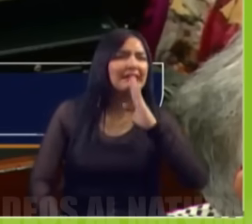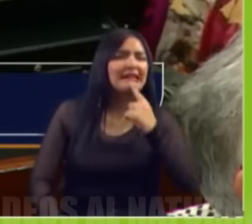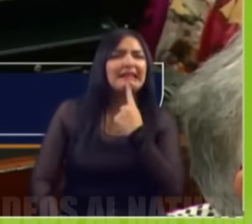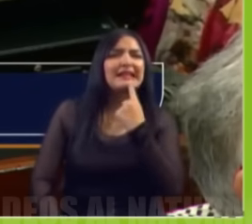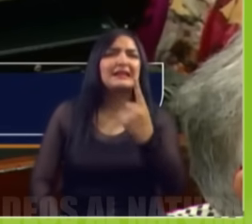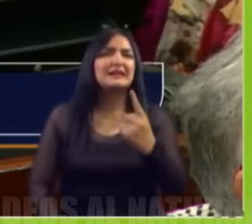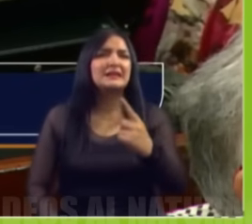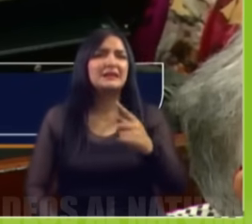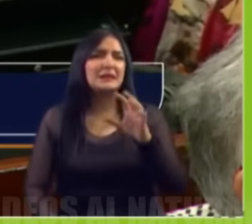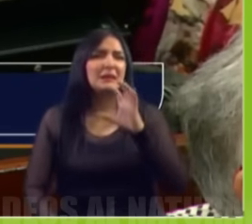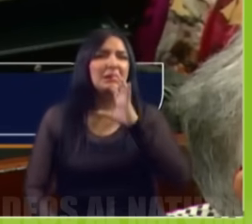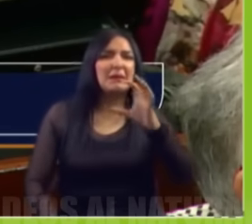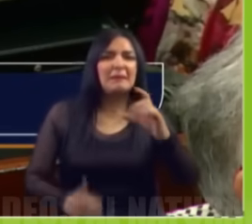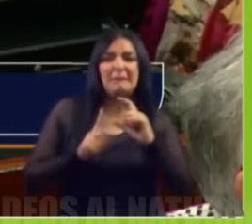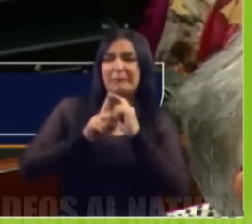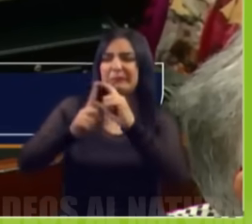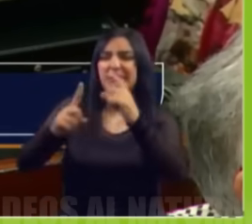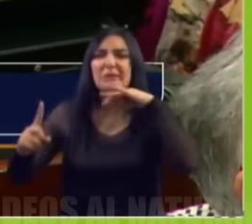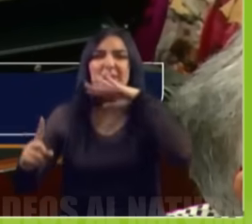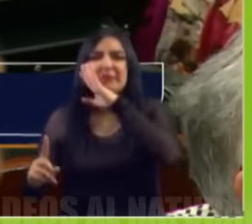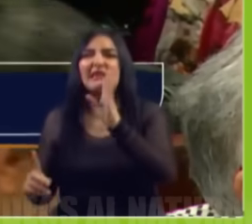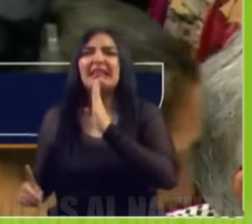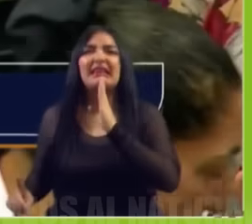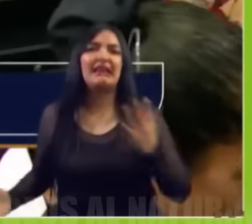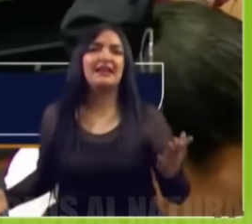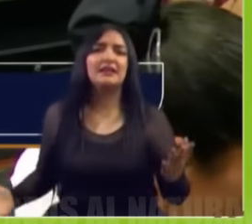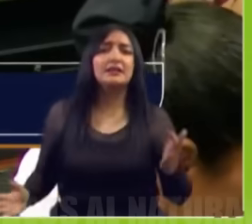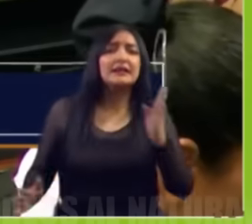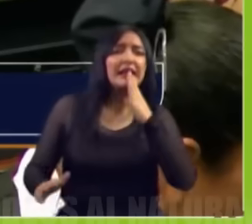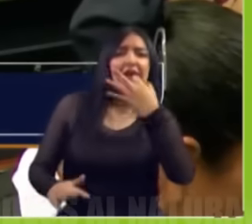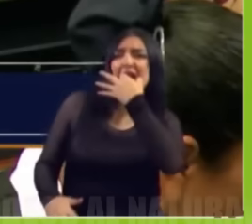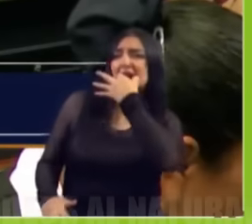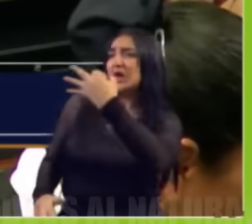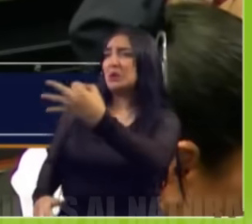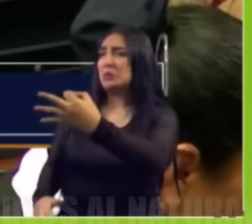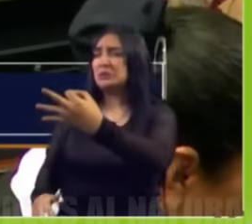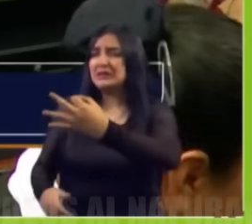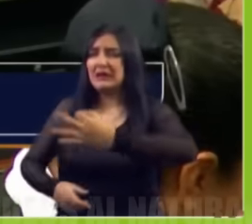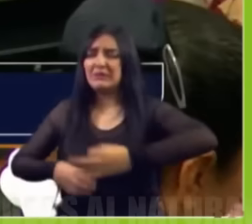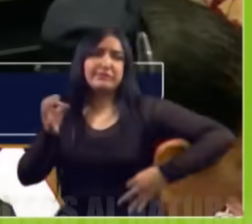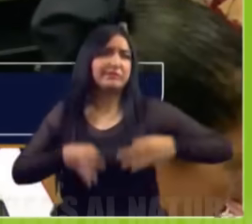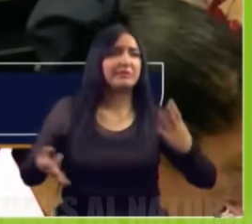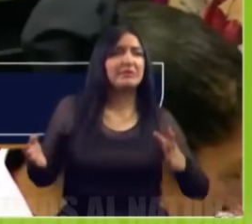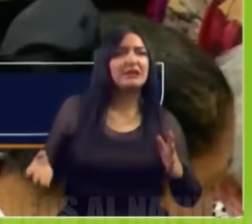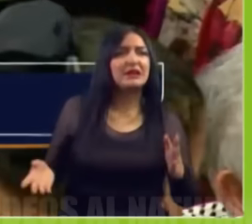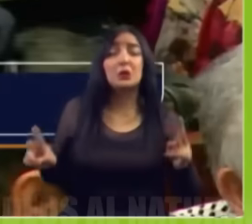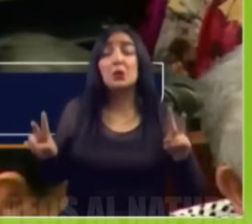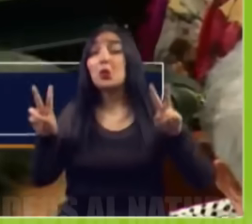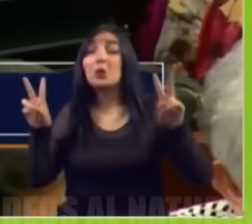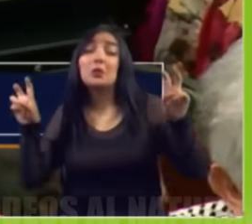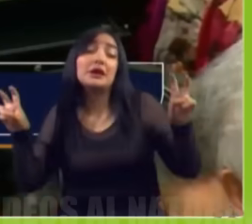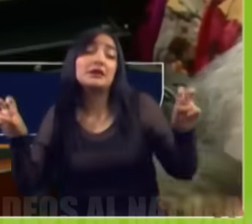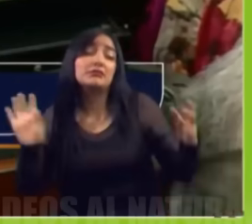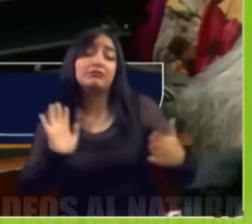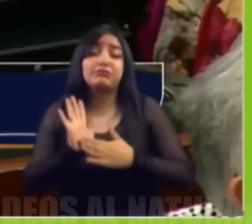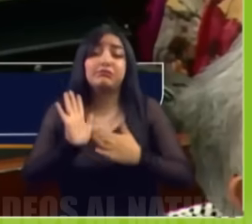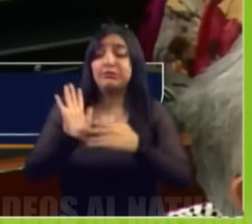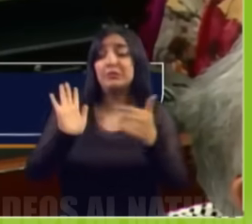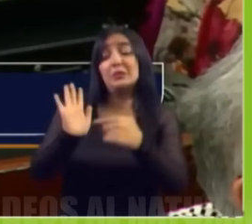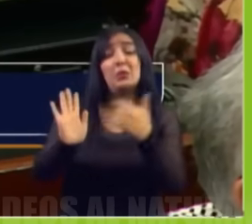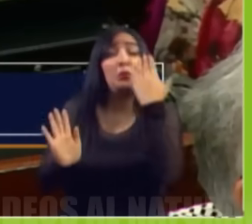el peor insulto, quién es el que trae la denuncia más estridente que supuestamente sustenta en